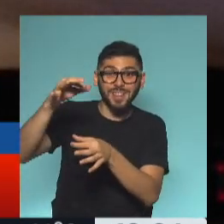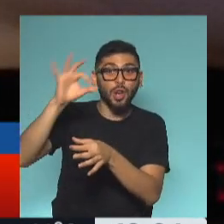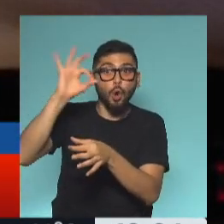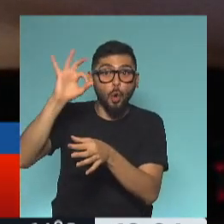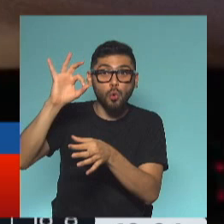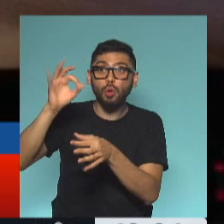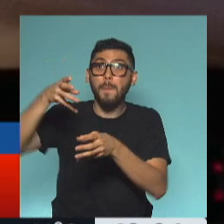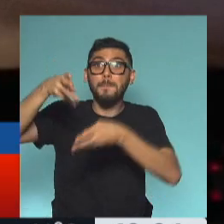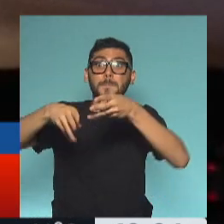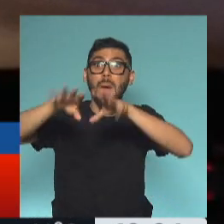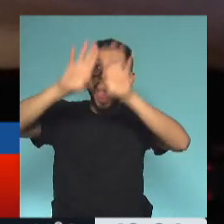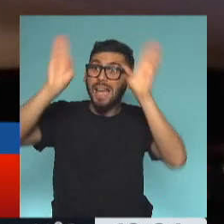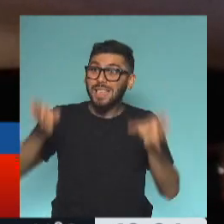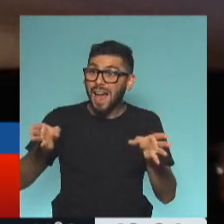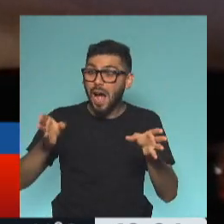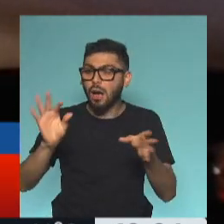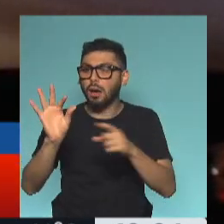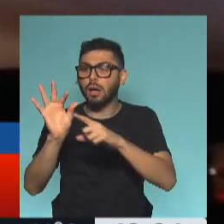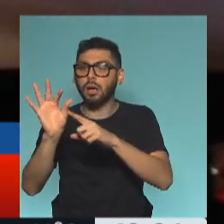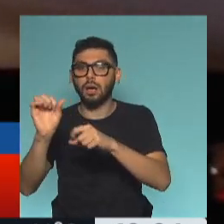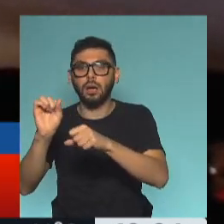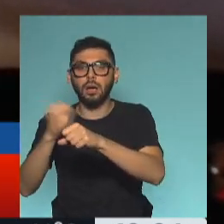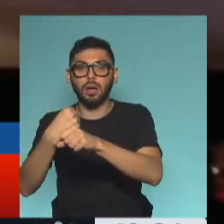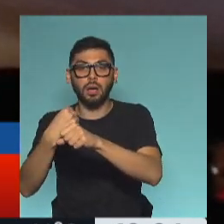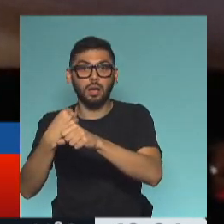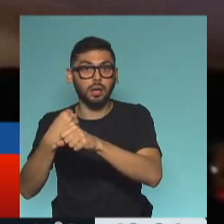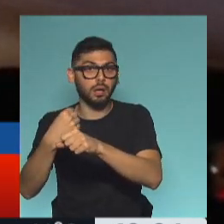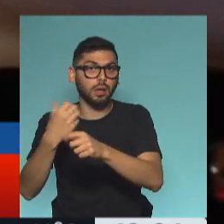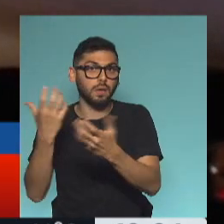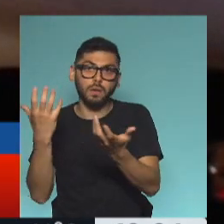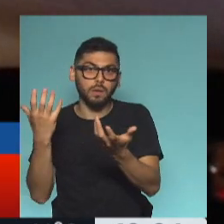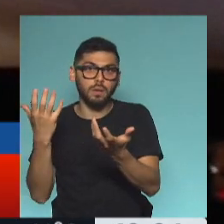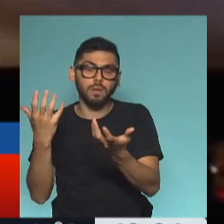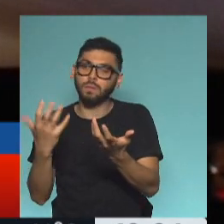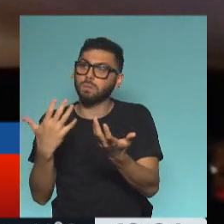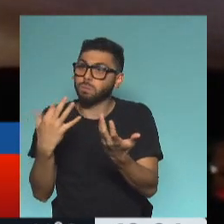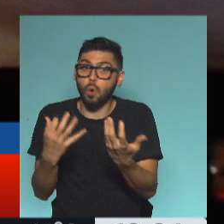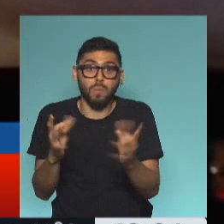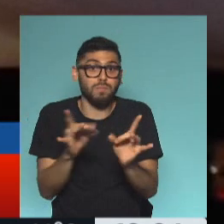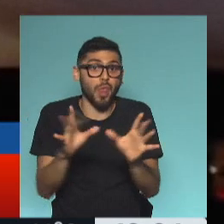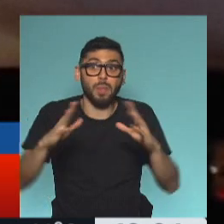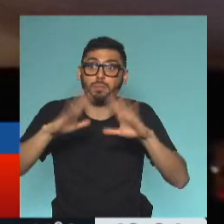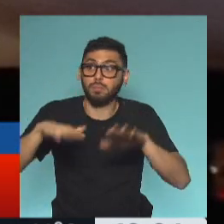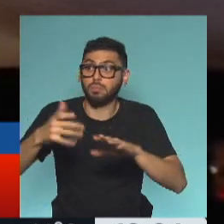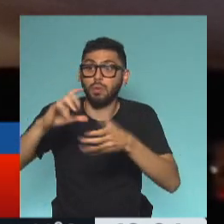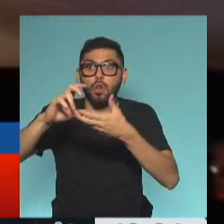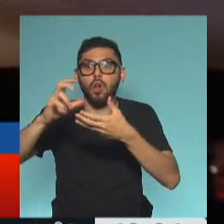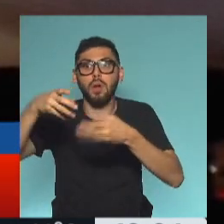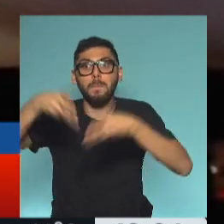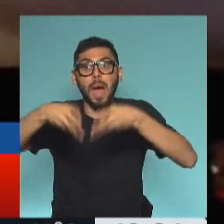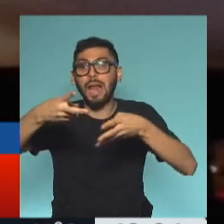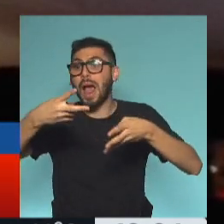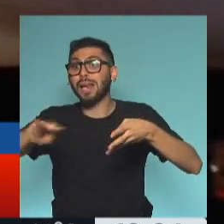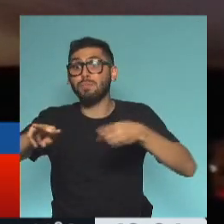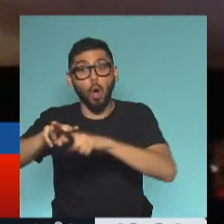de la máquina. También con el asunto del aislamiento y la pandemia, faltaba el repuesto que usted necesitaba para la máquina